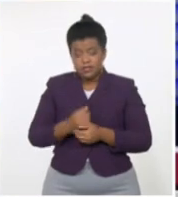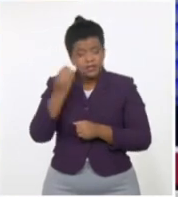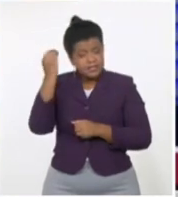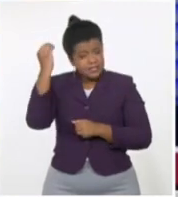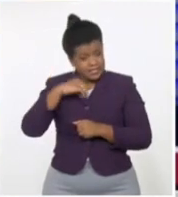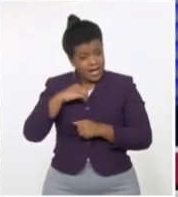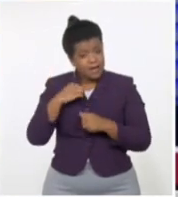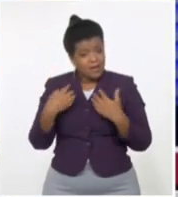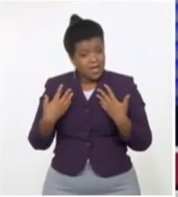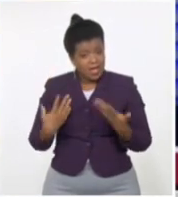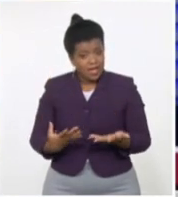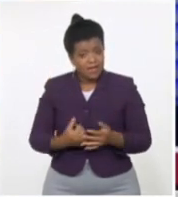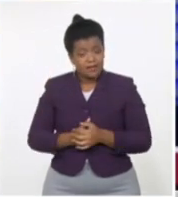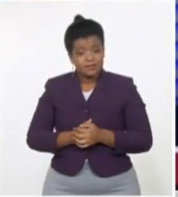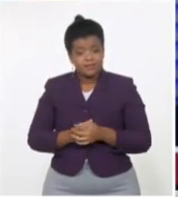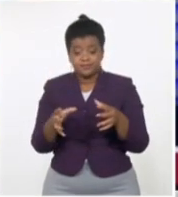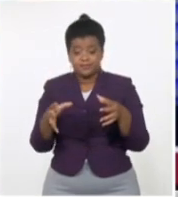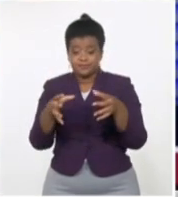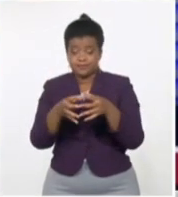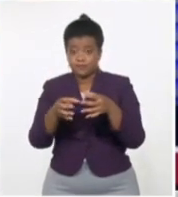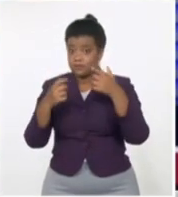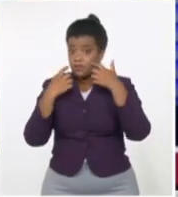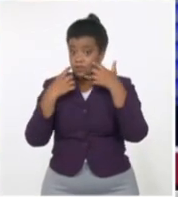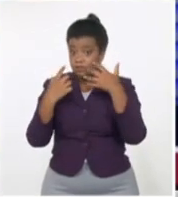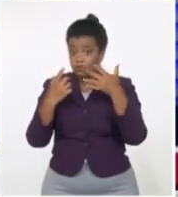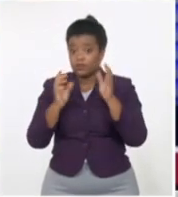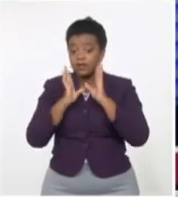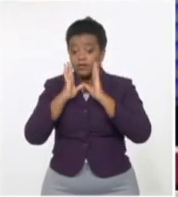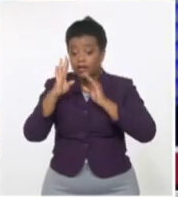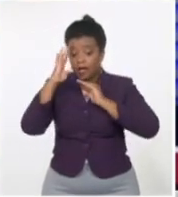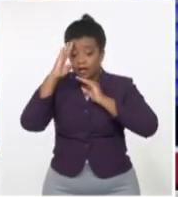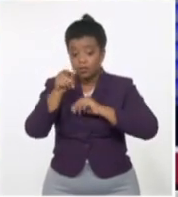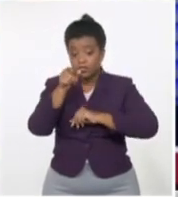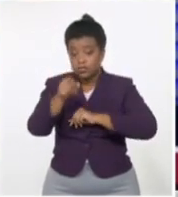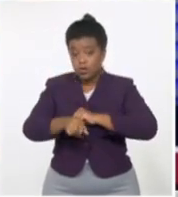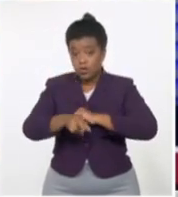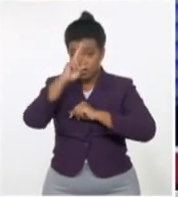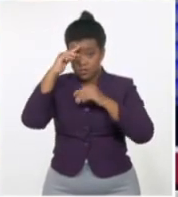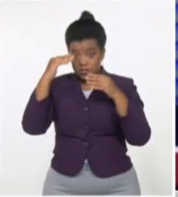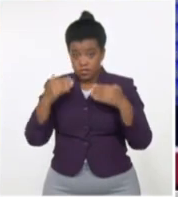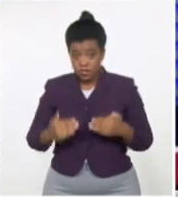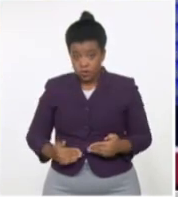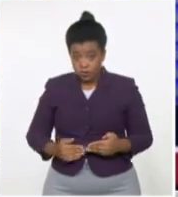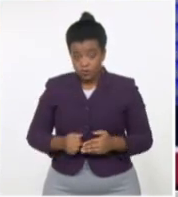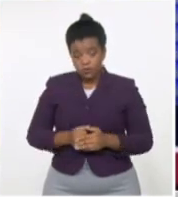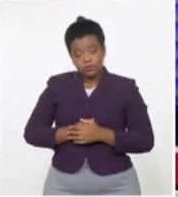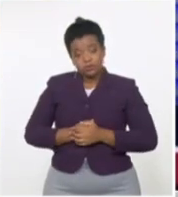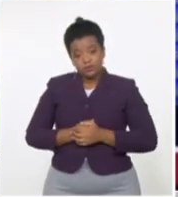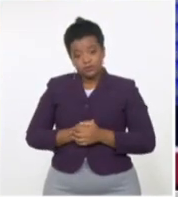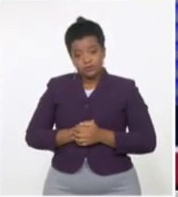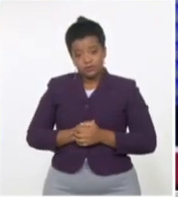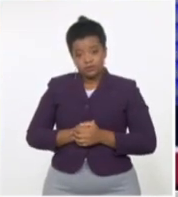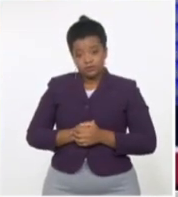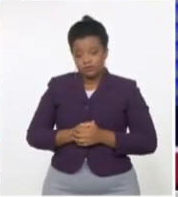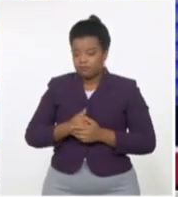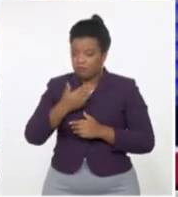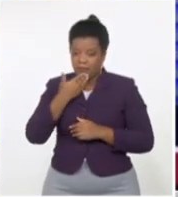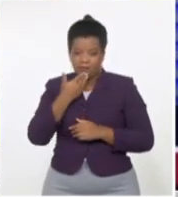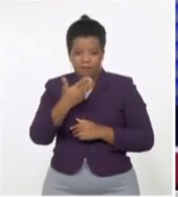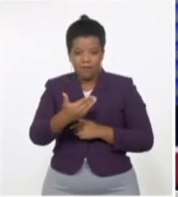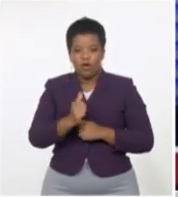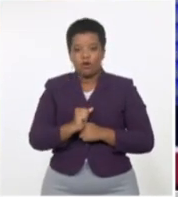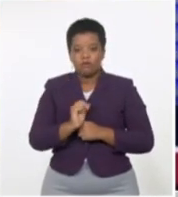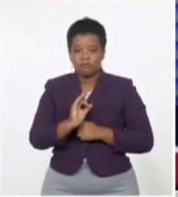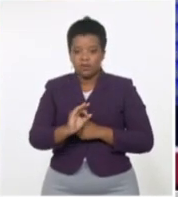Sabemos que es la unidad central de atención a nivel primario de salud y nada mejor que hacerlo a nivel del